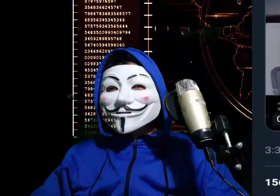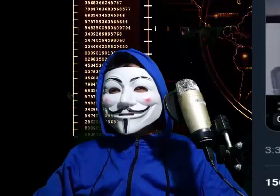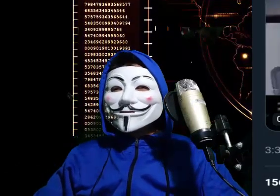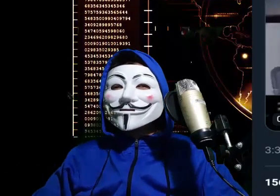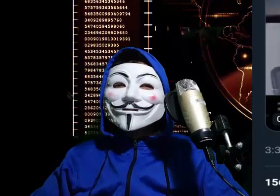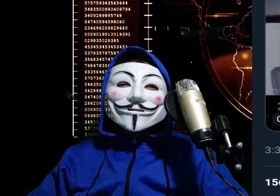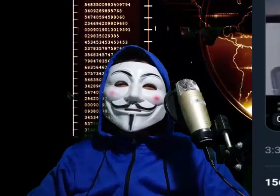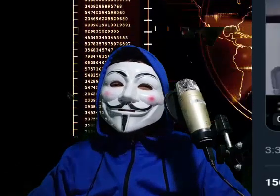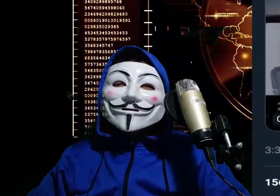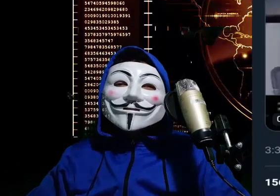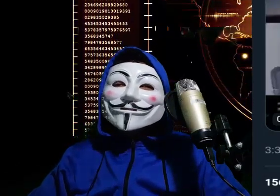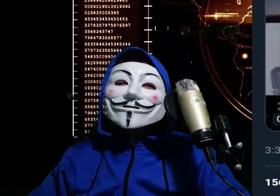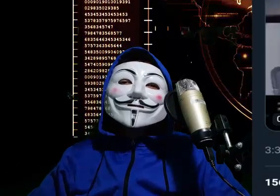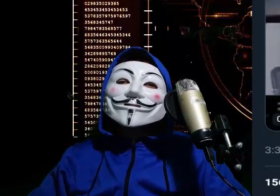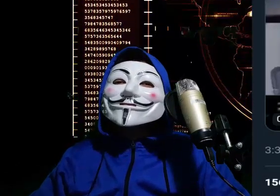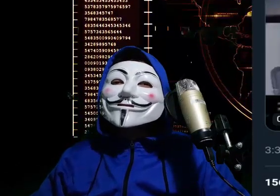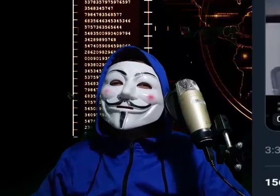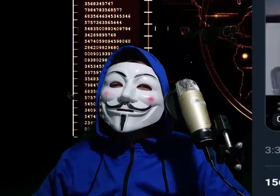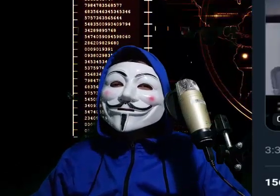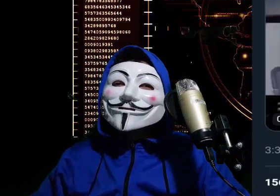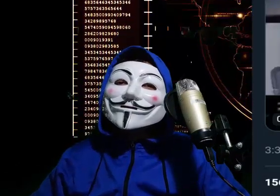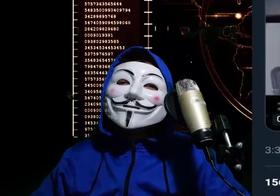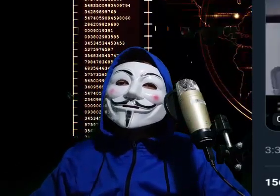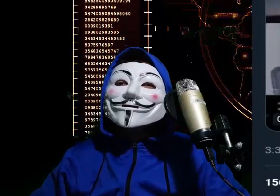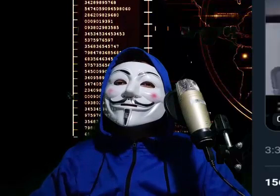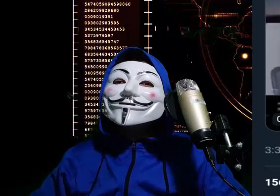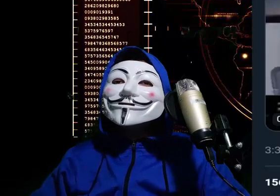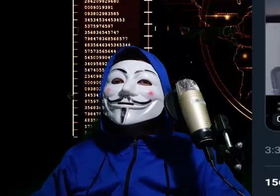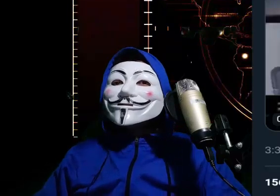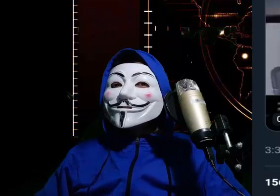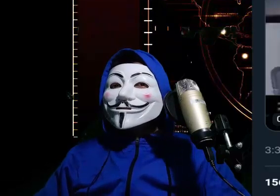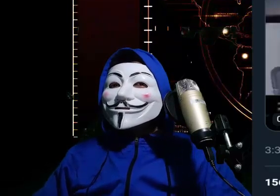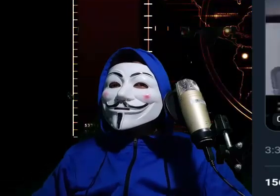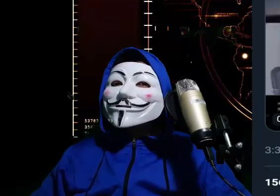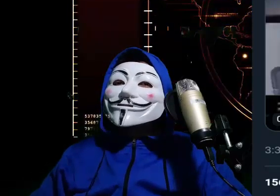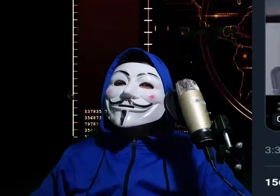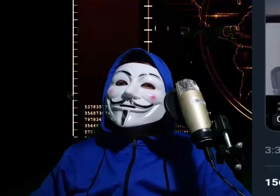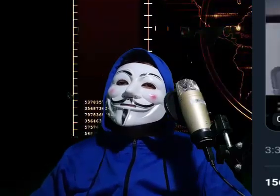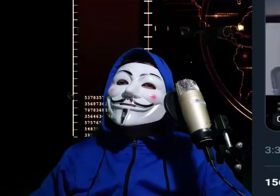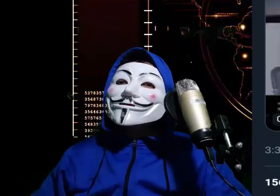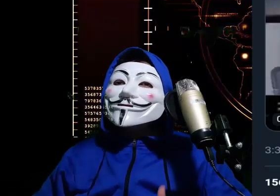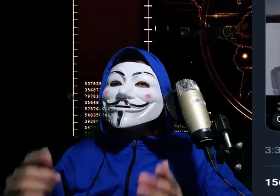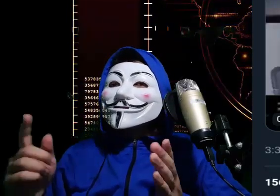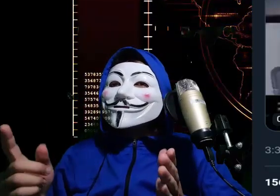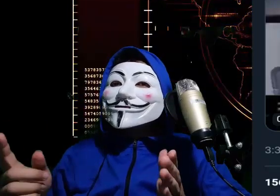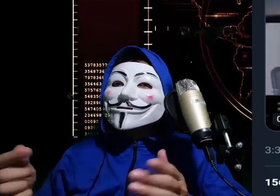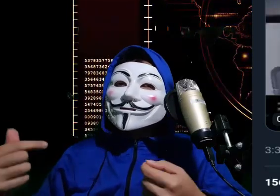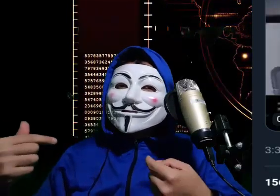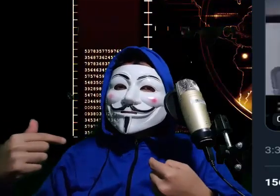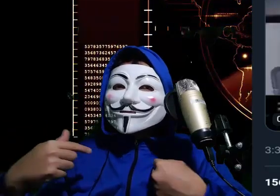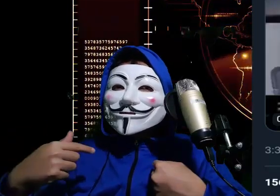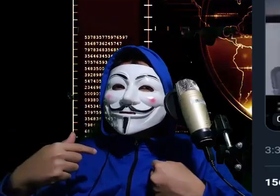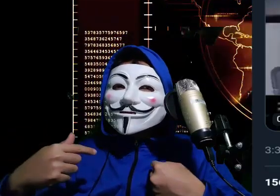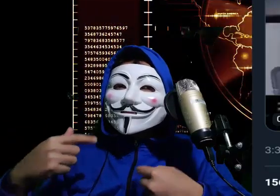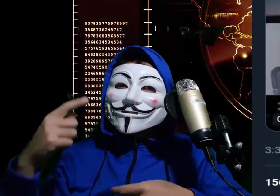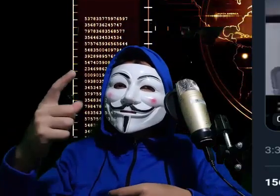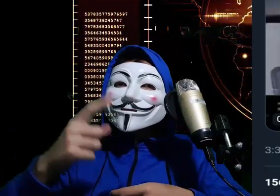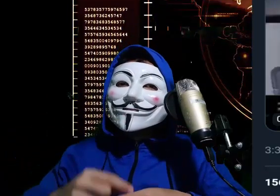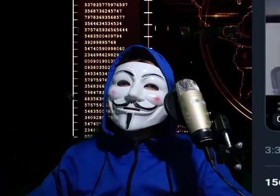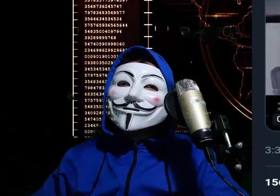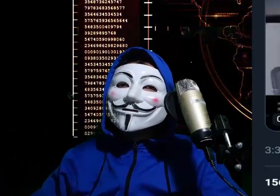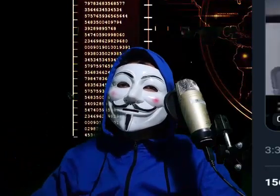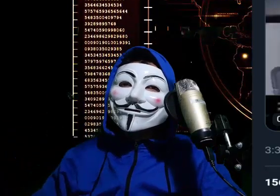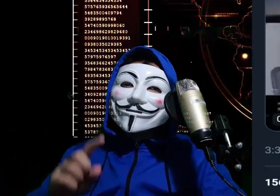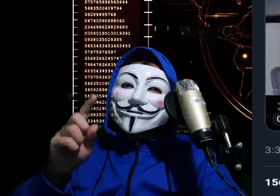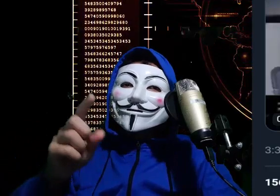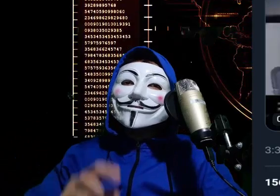tiene pisto y que las deudas de su partido FMLN tienen que ser pagados con préstamos que nosotros vamos